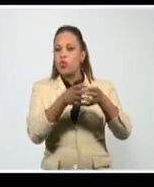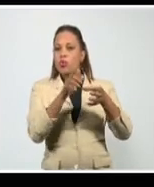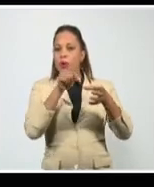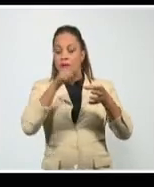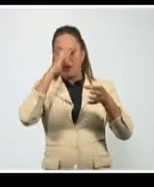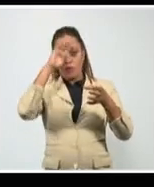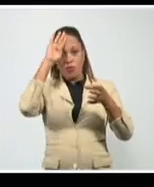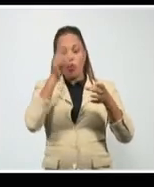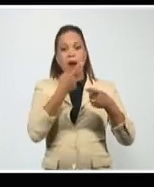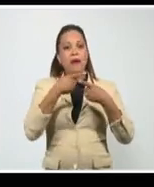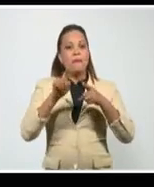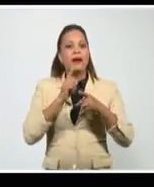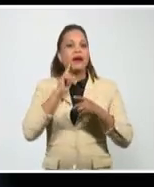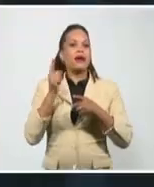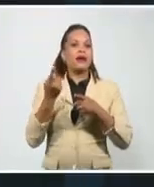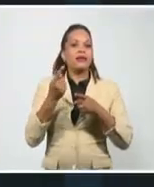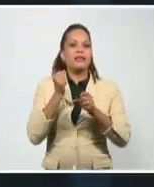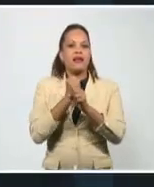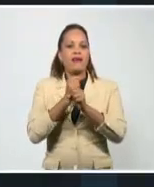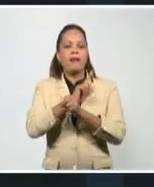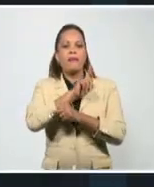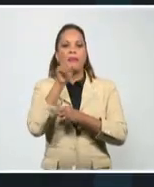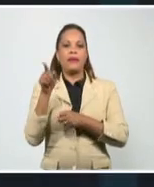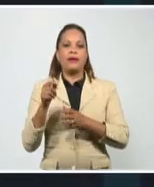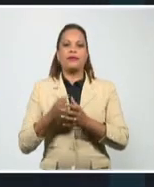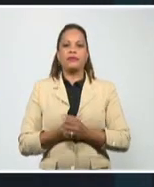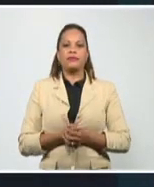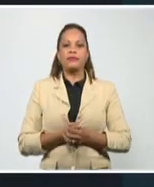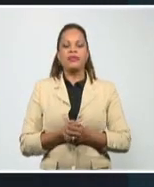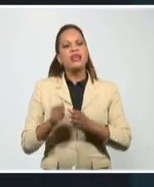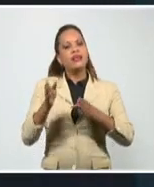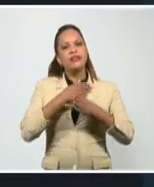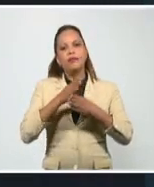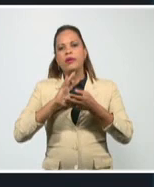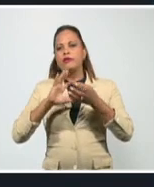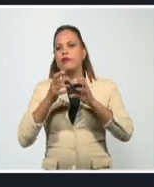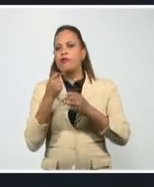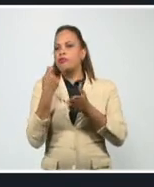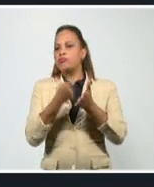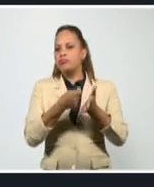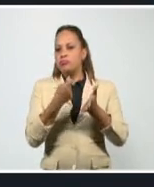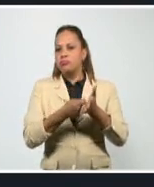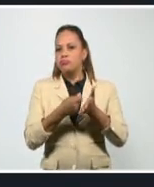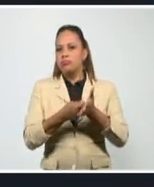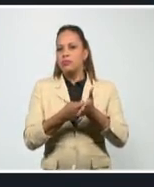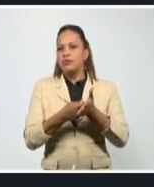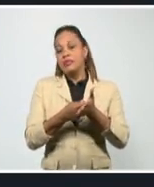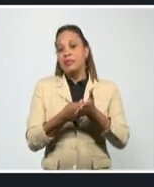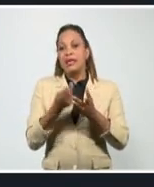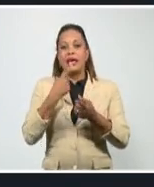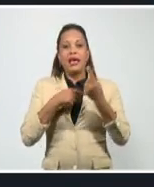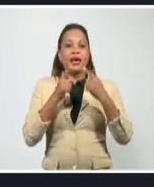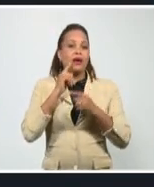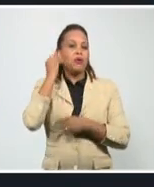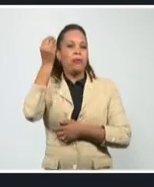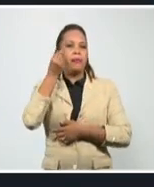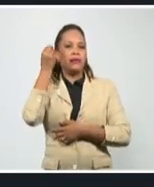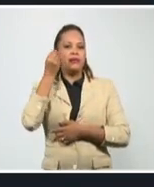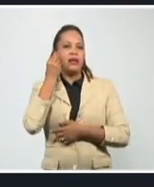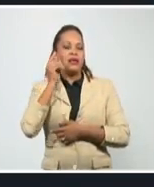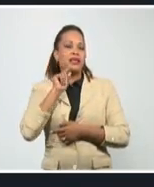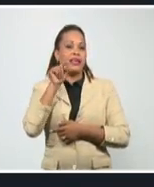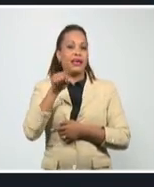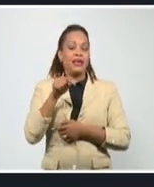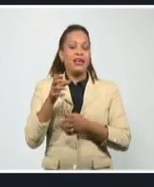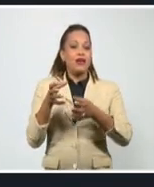sirven de fachada a la CIA. Hay muchas vías de financiamiento y es una ingenuidad pensar que la Agencia Central